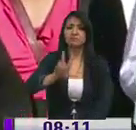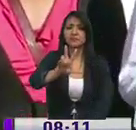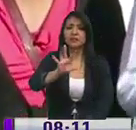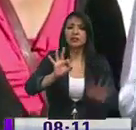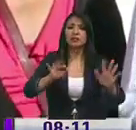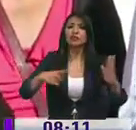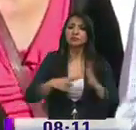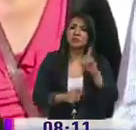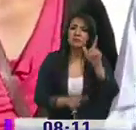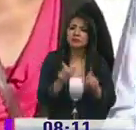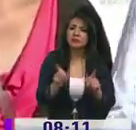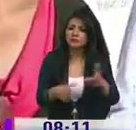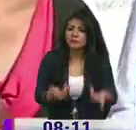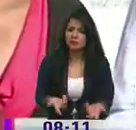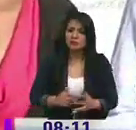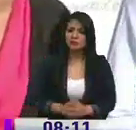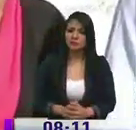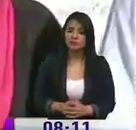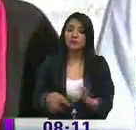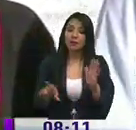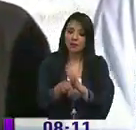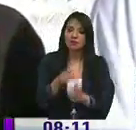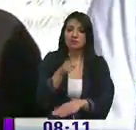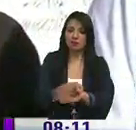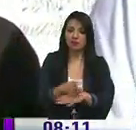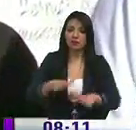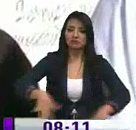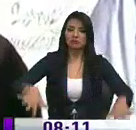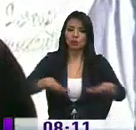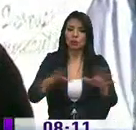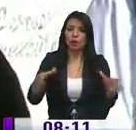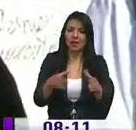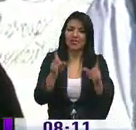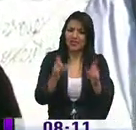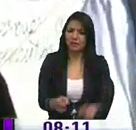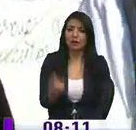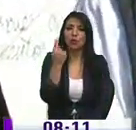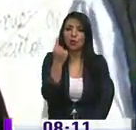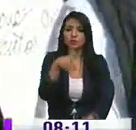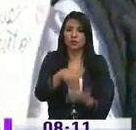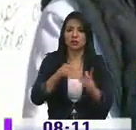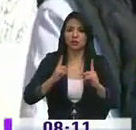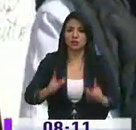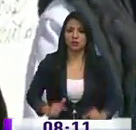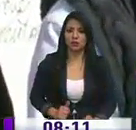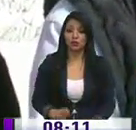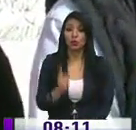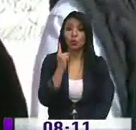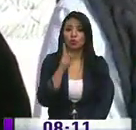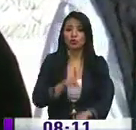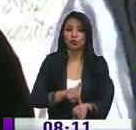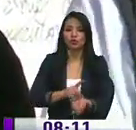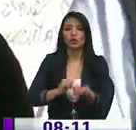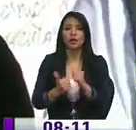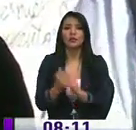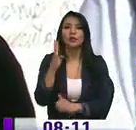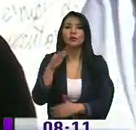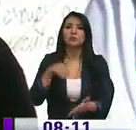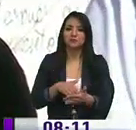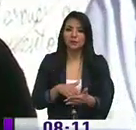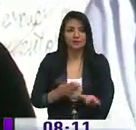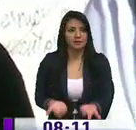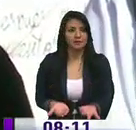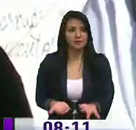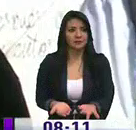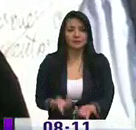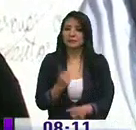38 mil habitantes. La ley indica que en áreas concentradas debe existir un médico por cada 4 mil, lo que nos llevaría a